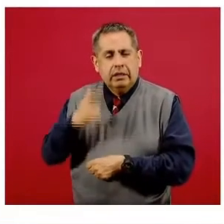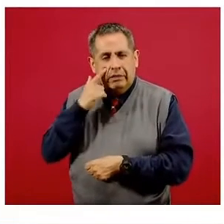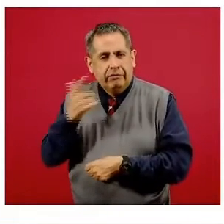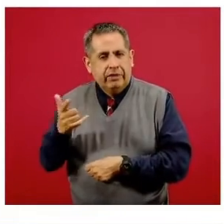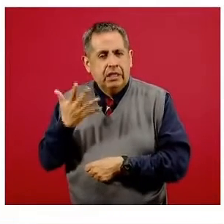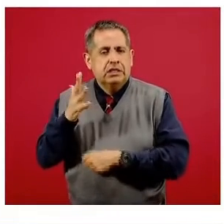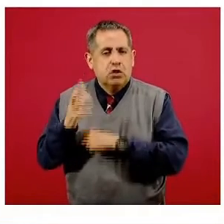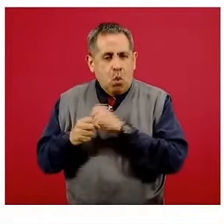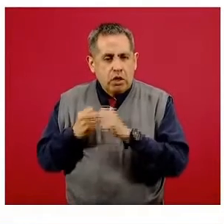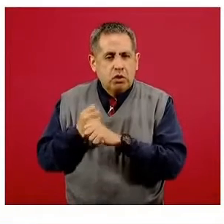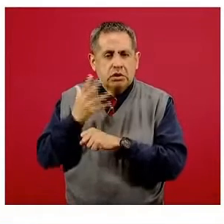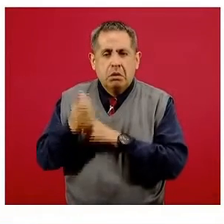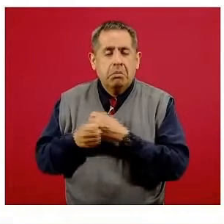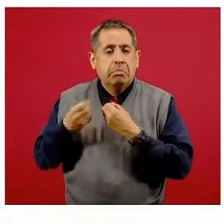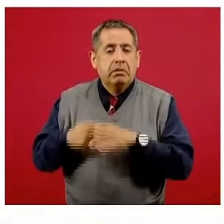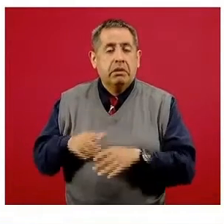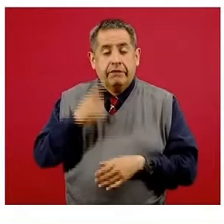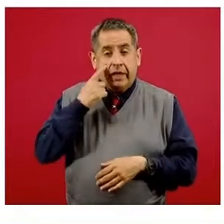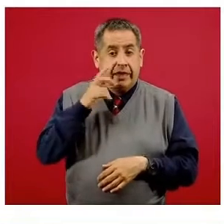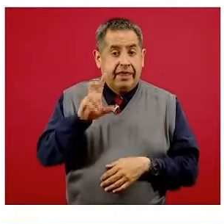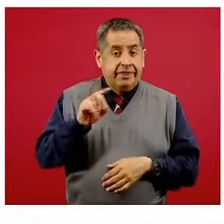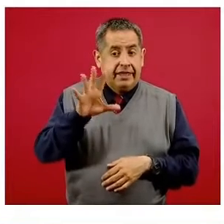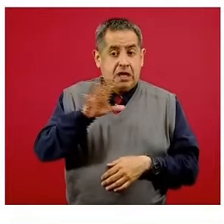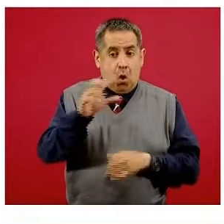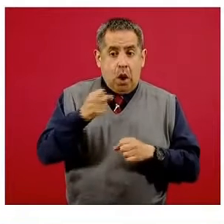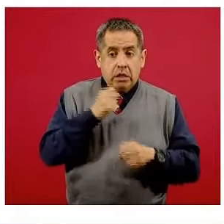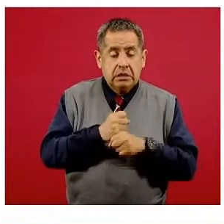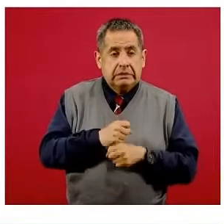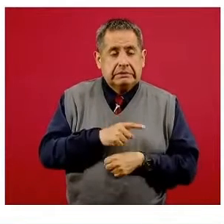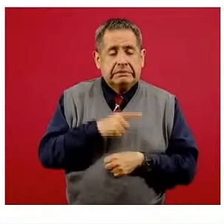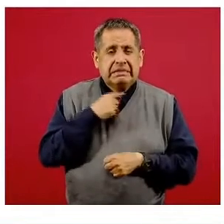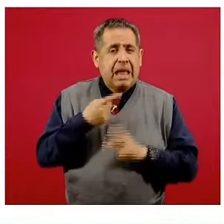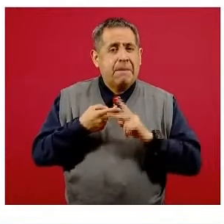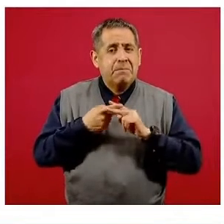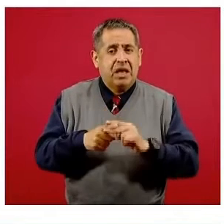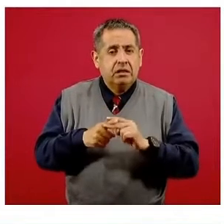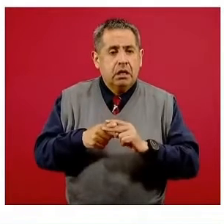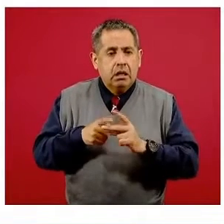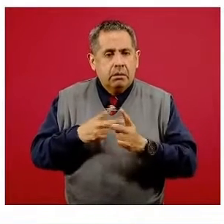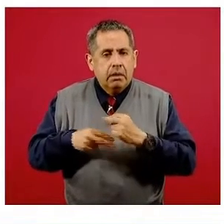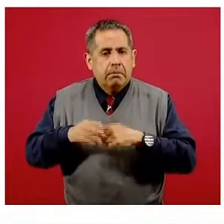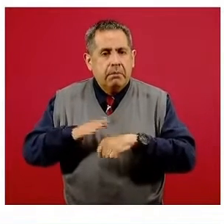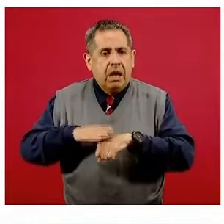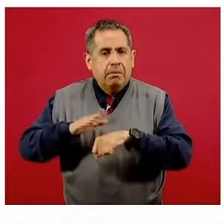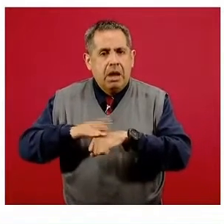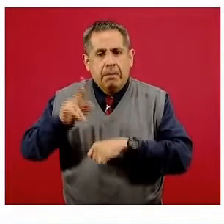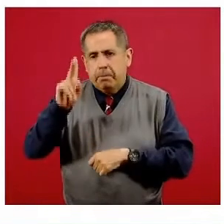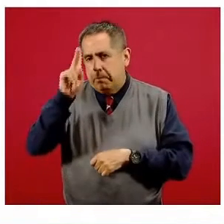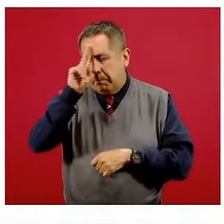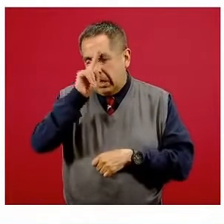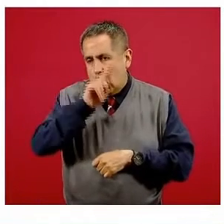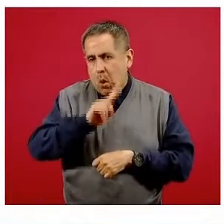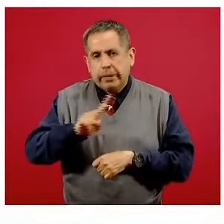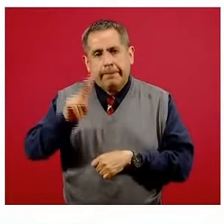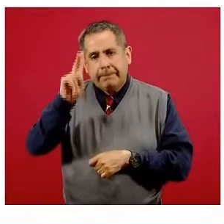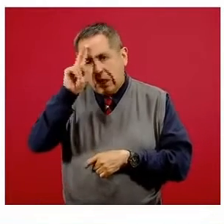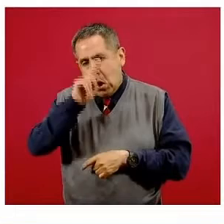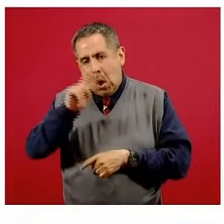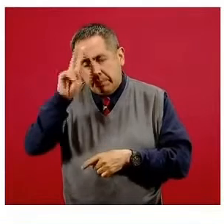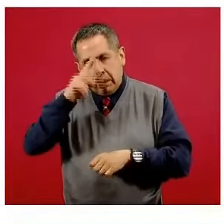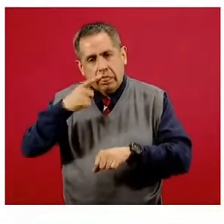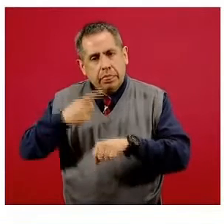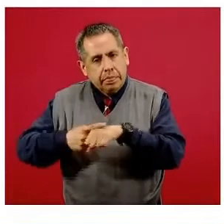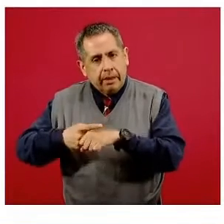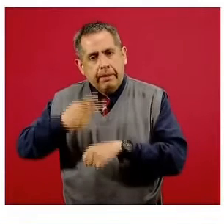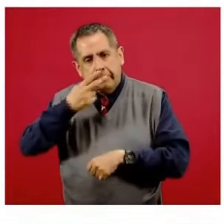inclusive a partir de los 35 años, empieza a ser mayor que el impacto de esta